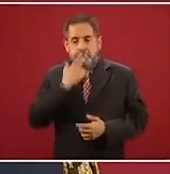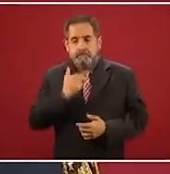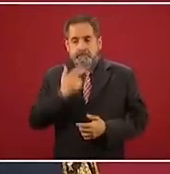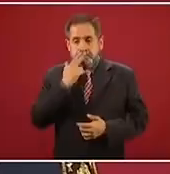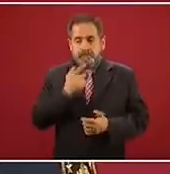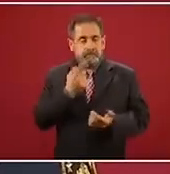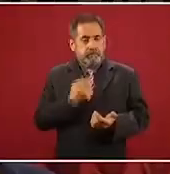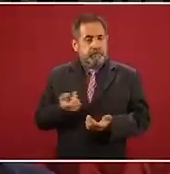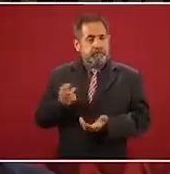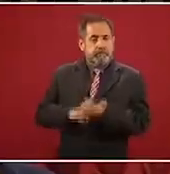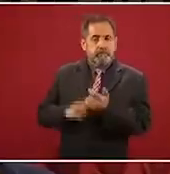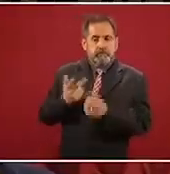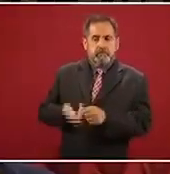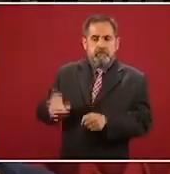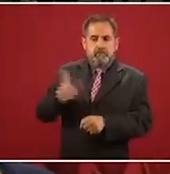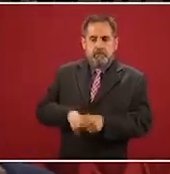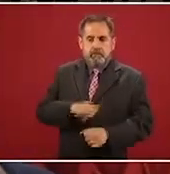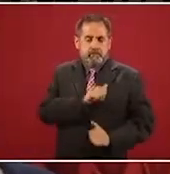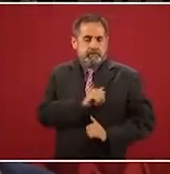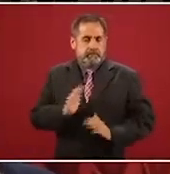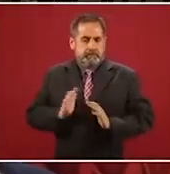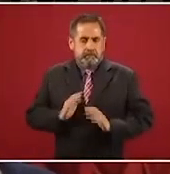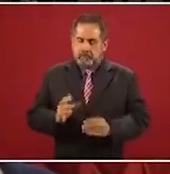Hospital Central Militar. Muchas gracias.